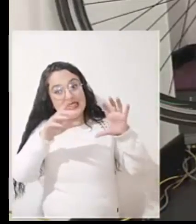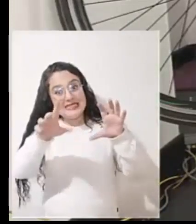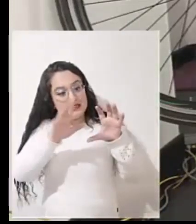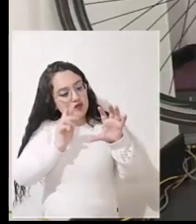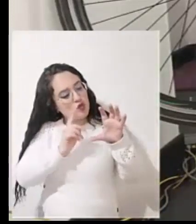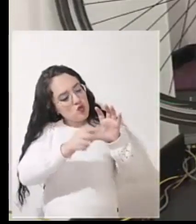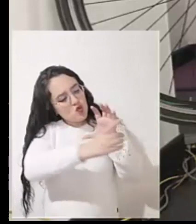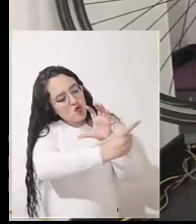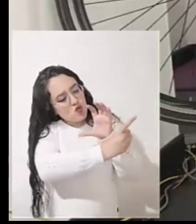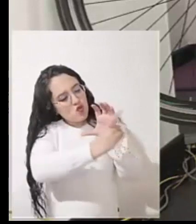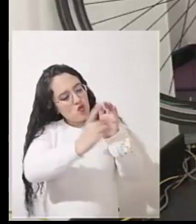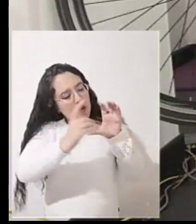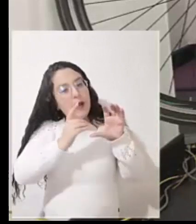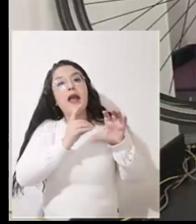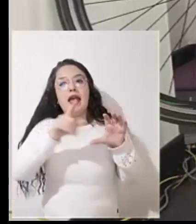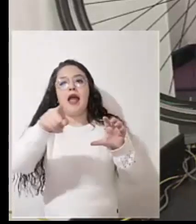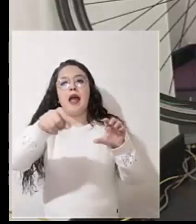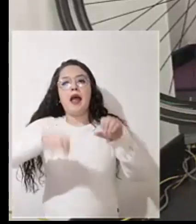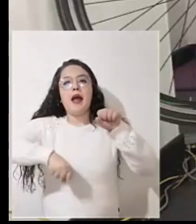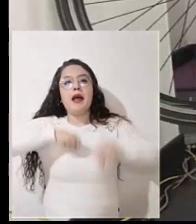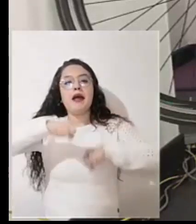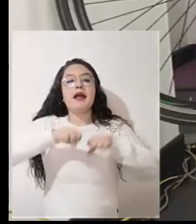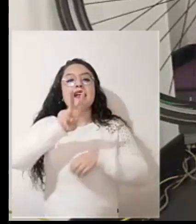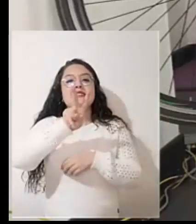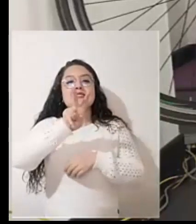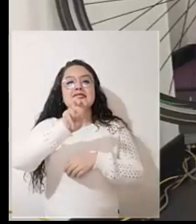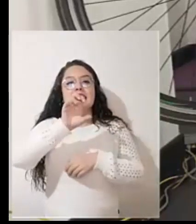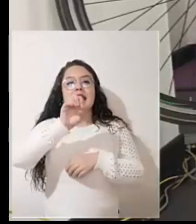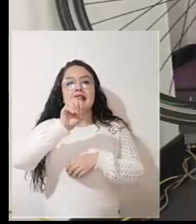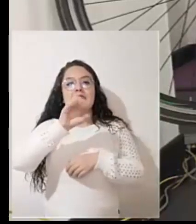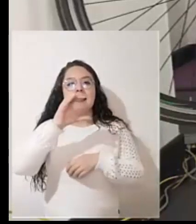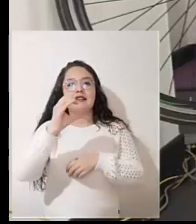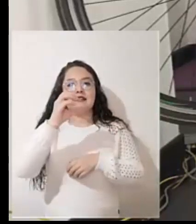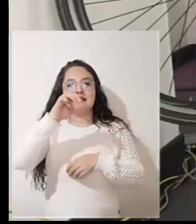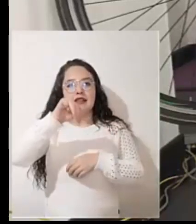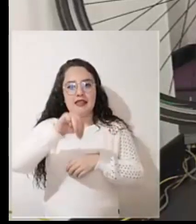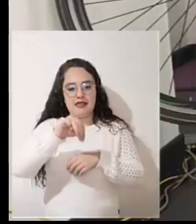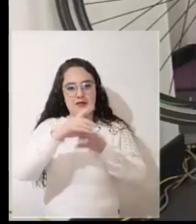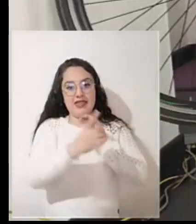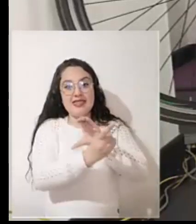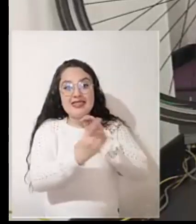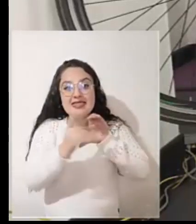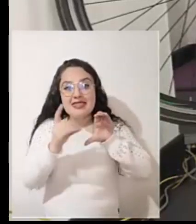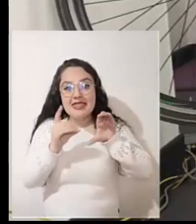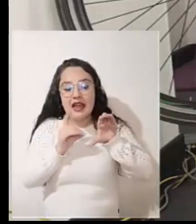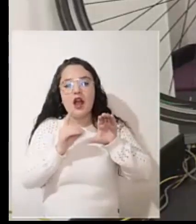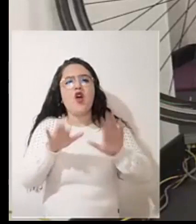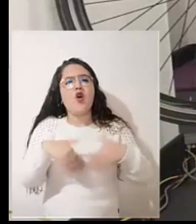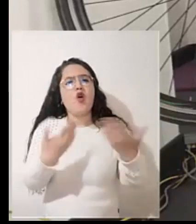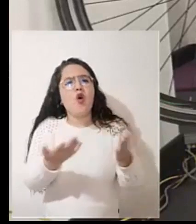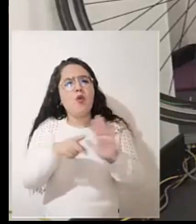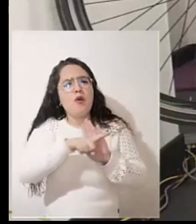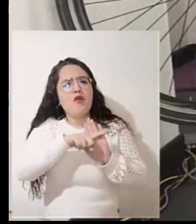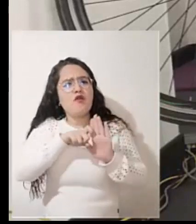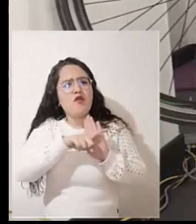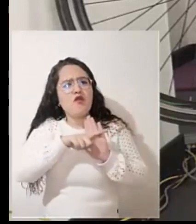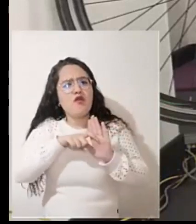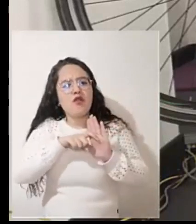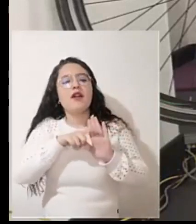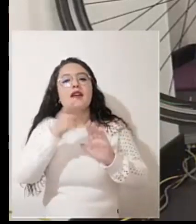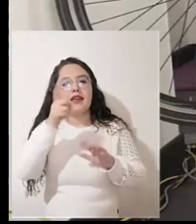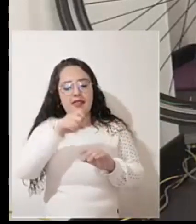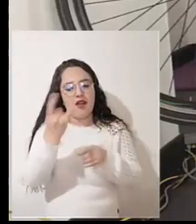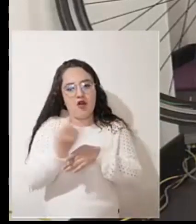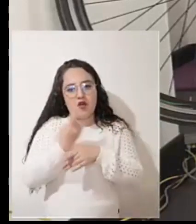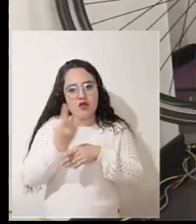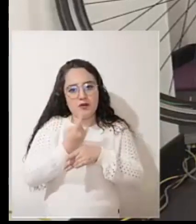por el centro. En el caso de mi bicicleta da 70 centímetros de diámetro. ¿Cómo utilizo esa fórmula? La